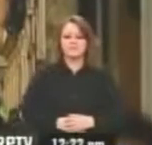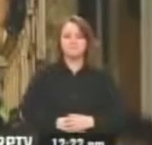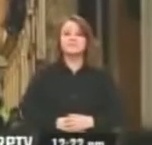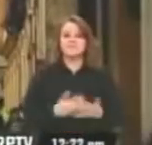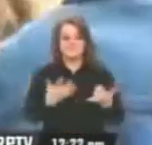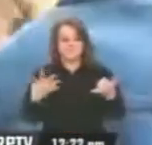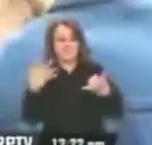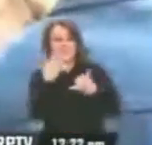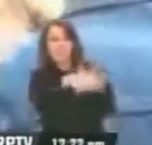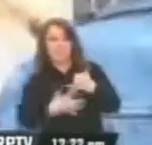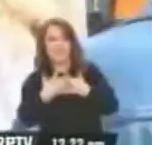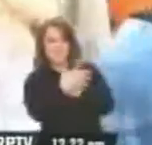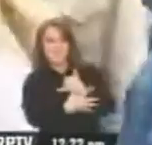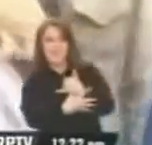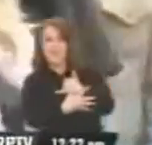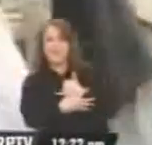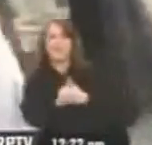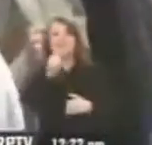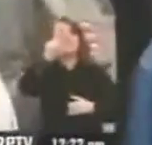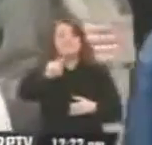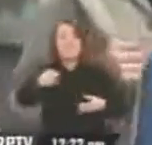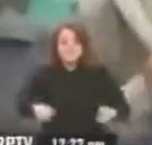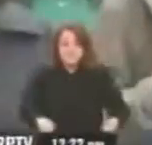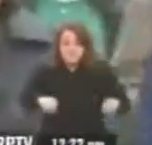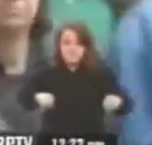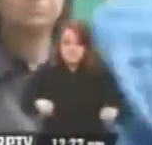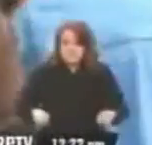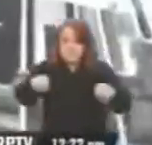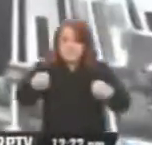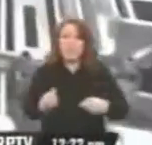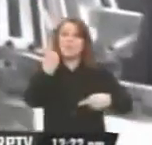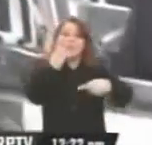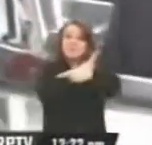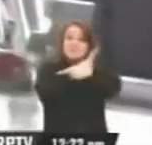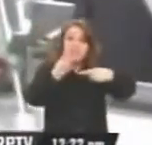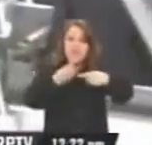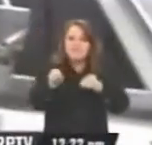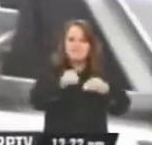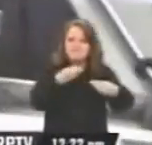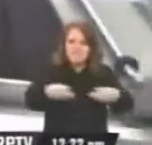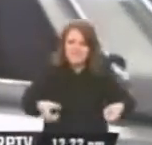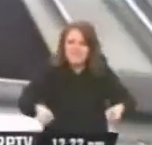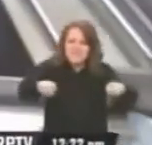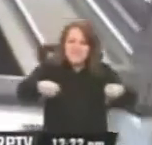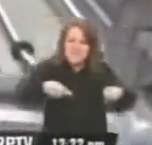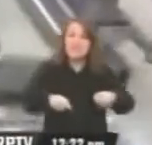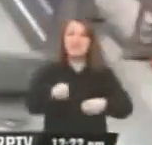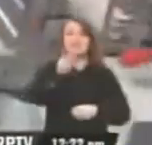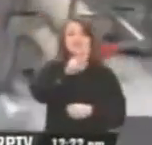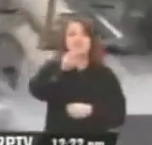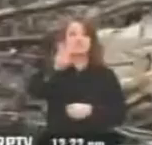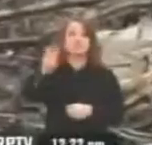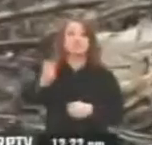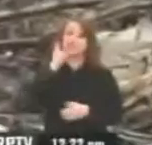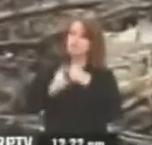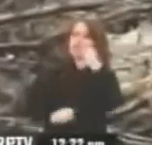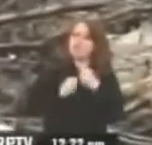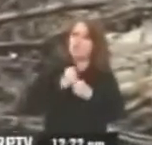En Colombia una persona utiliza 6 bolsas plásticas a la semana y 288 por